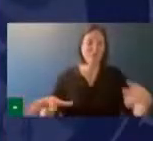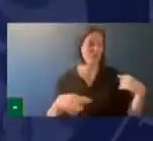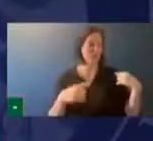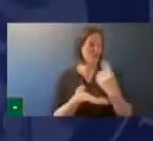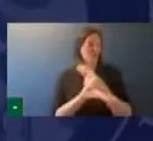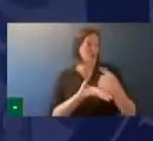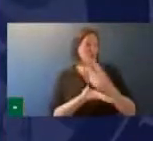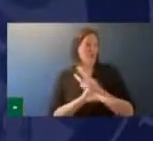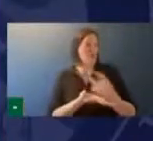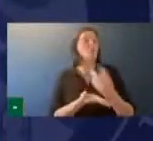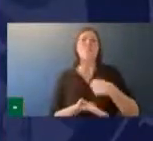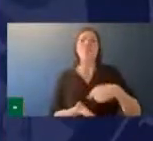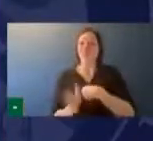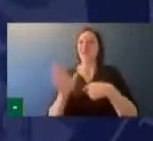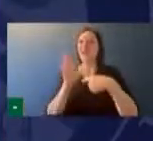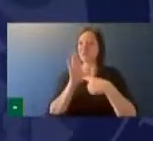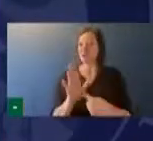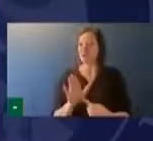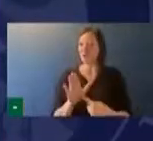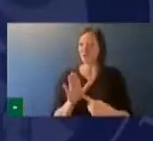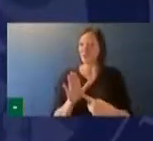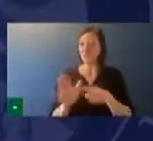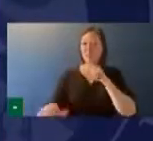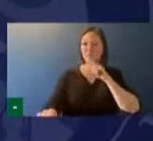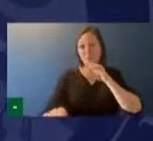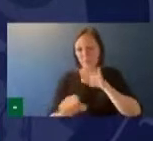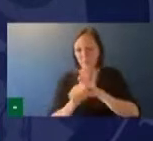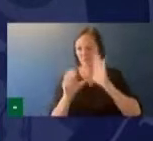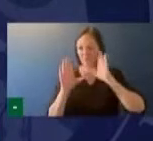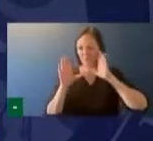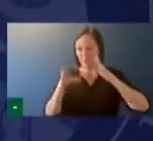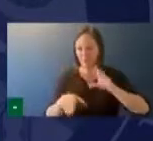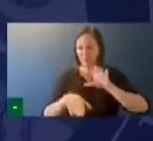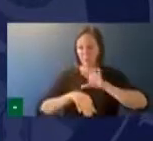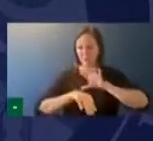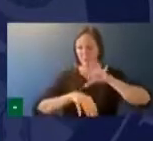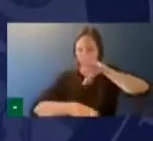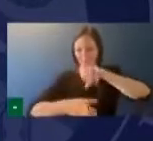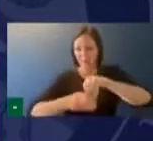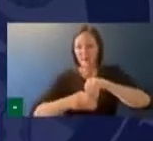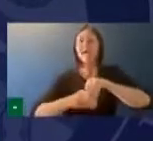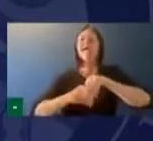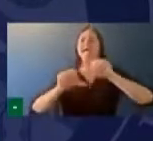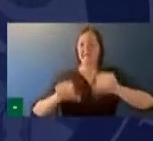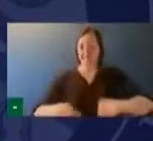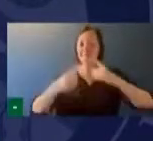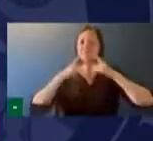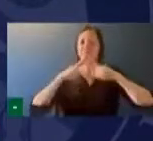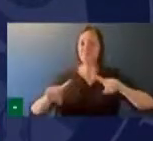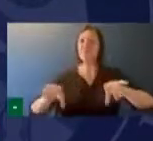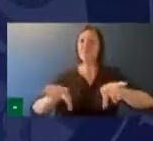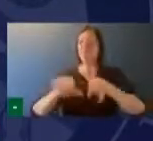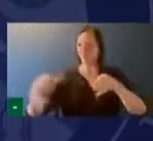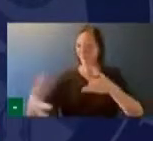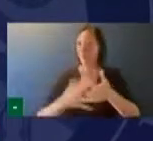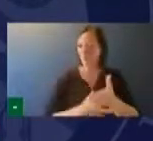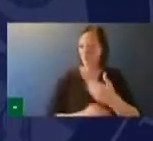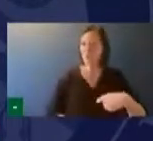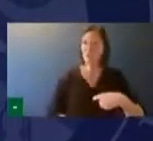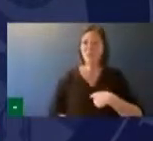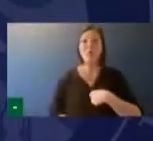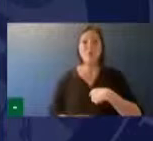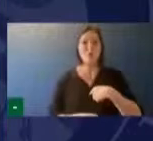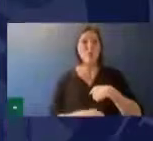Bueno, ahí tienen a la secretaria del Tesoro, Janet Yellen. Lo primero, hablaba del sistema bancario, cómo es resiliente en Estados Unidos, que sigue siendo sólido con esas medidas